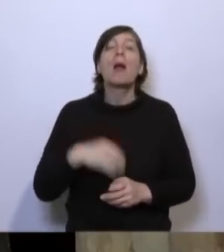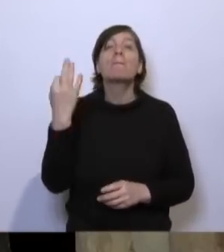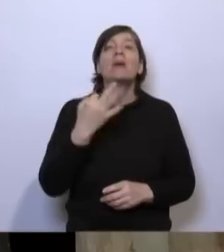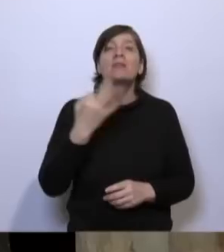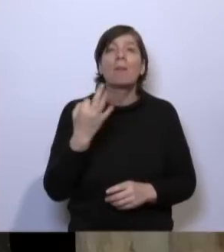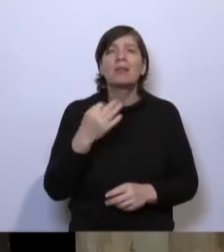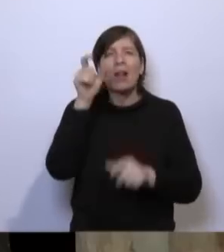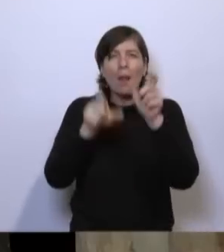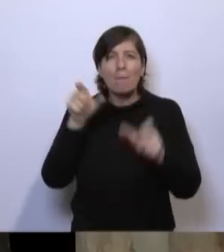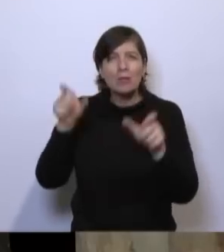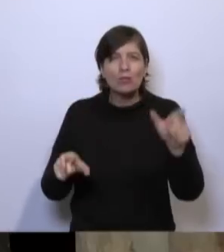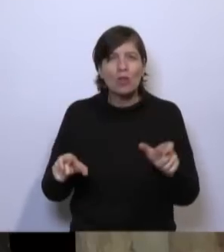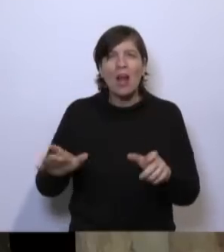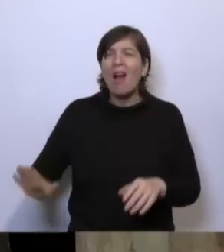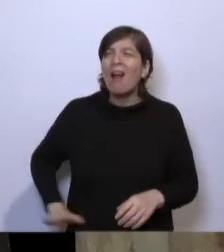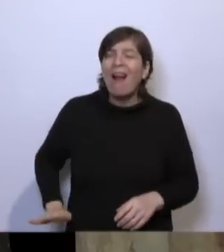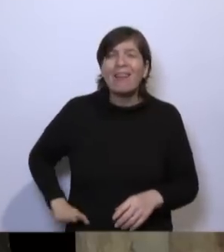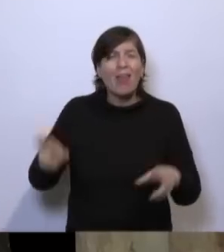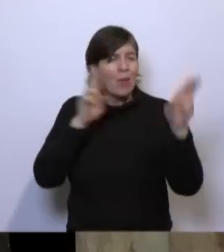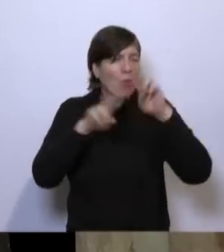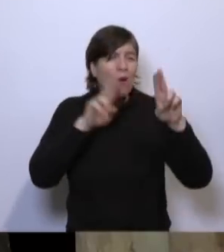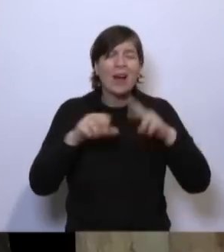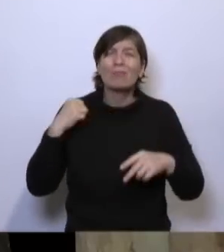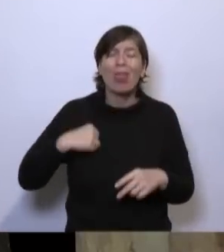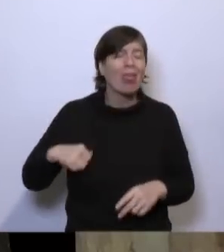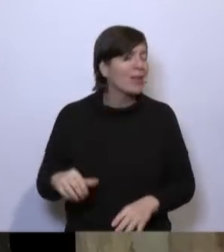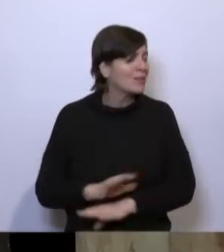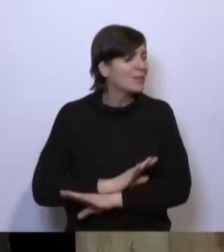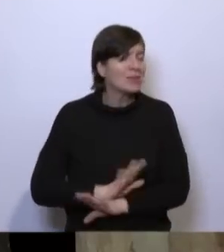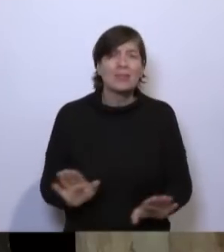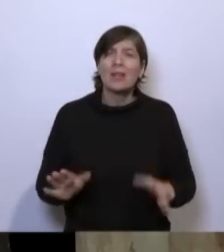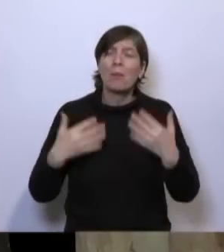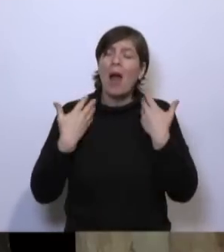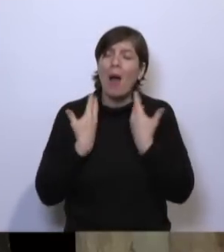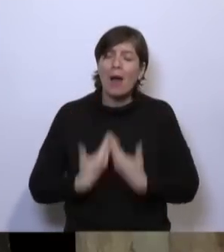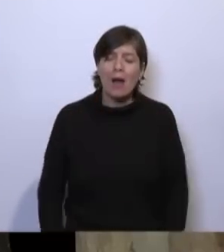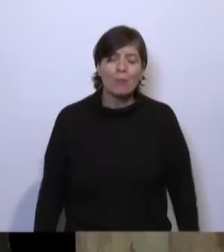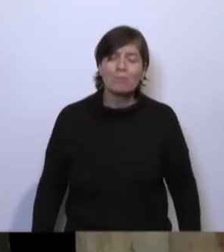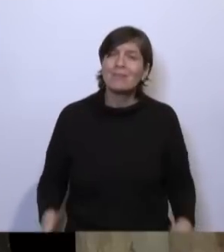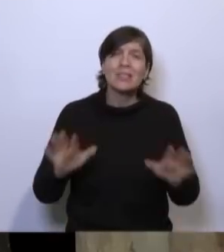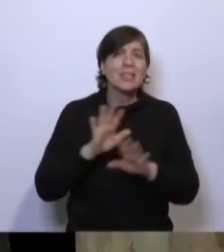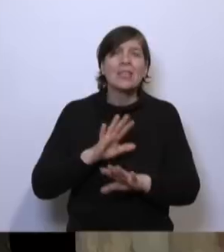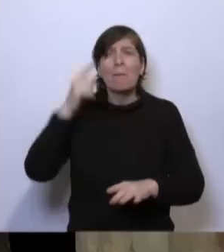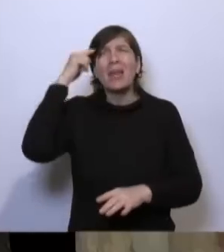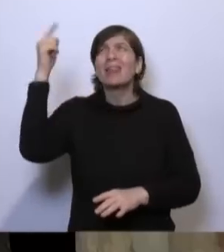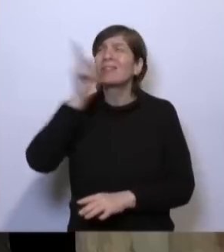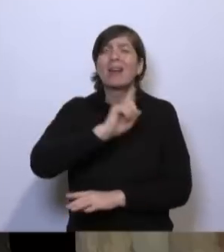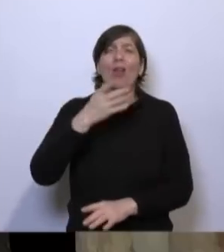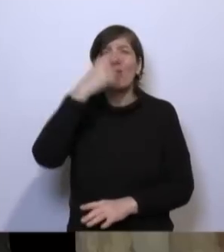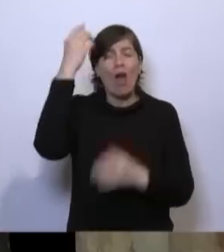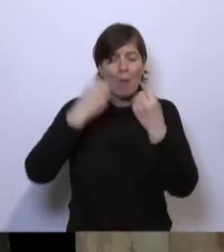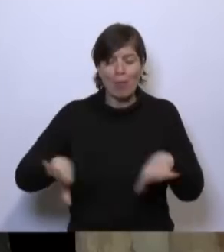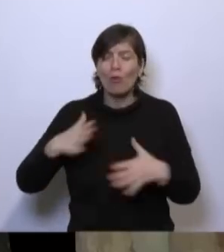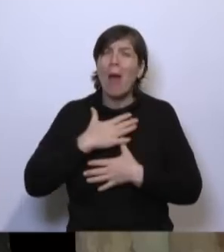especialmente por aquellos que ya no tienen más ganas de buscar, aquellos que bajaron los brazos, aquellos que creen que Dios los